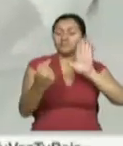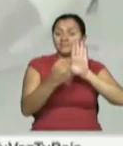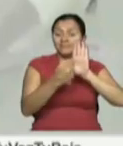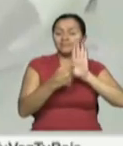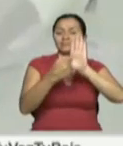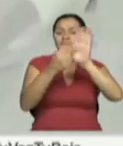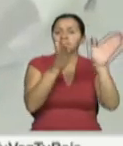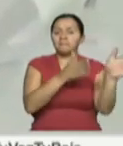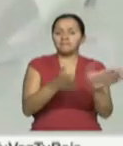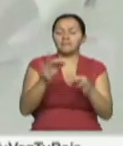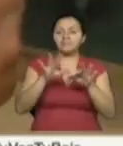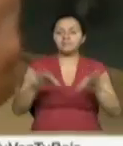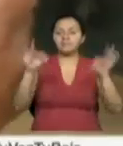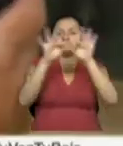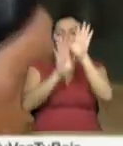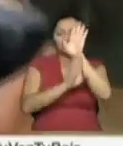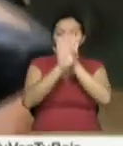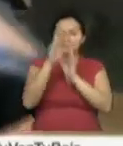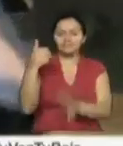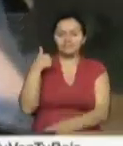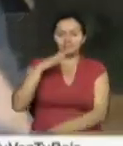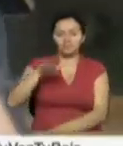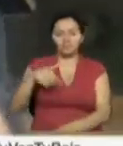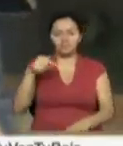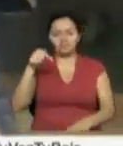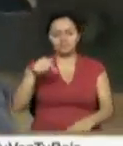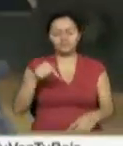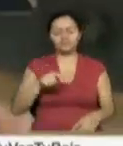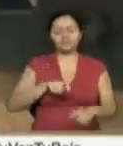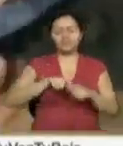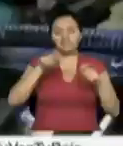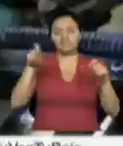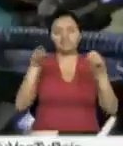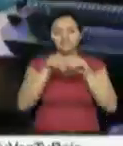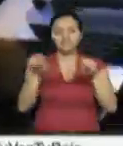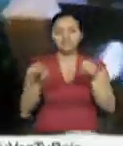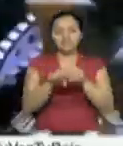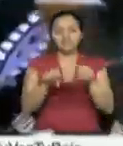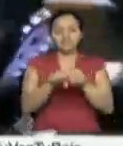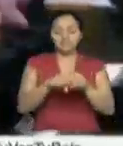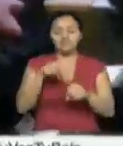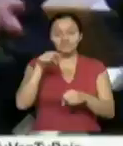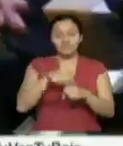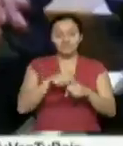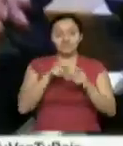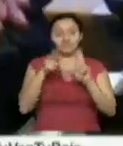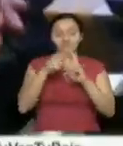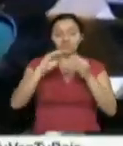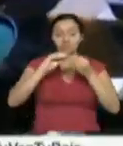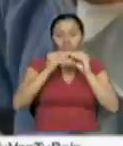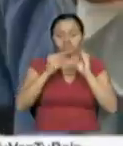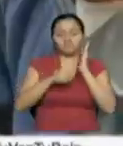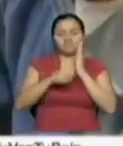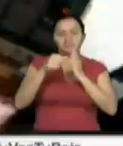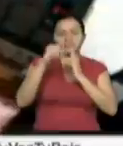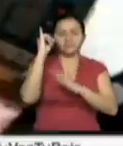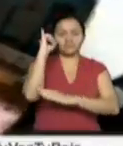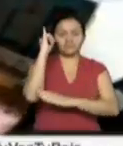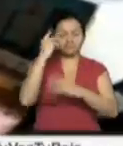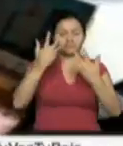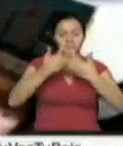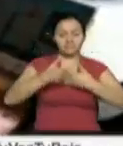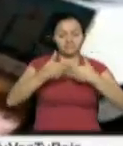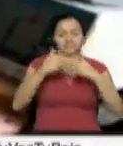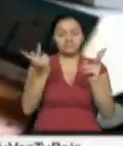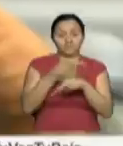reflejado en el importante crecimiento que han tenido el sector textil y del calzado. Según cifras del Ministerio de Industrias y Productividad,